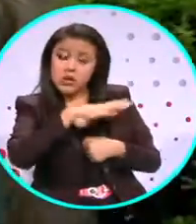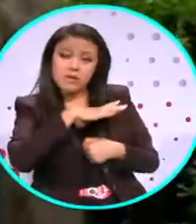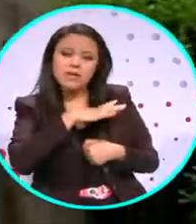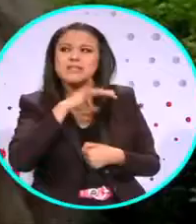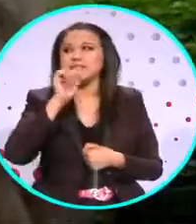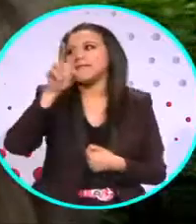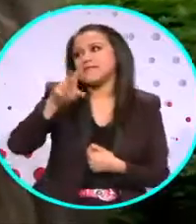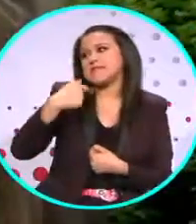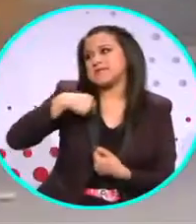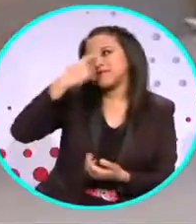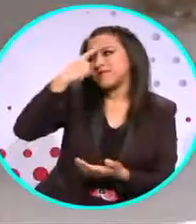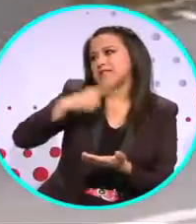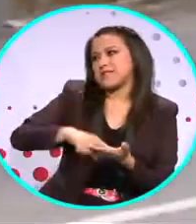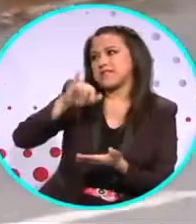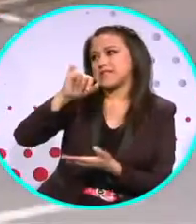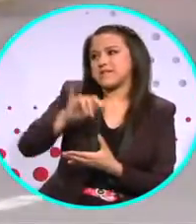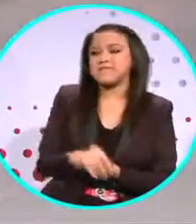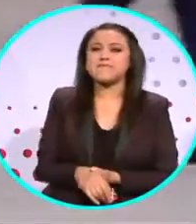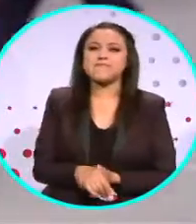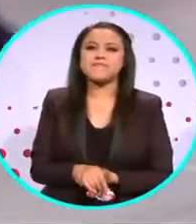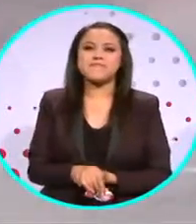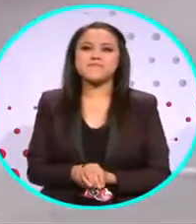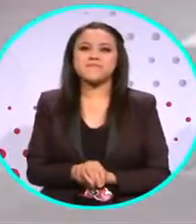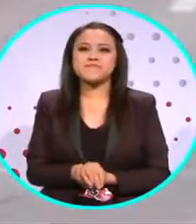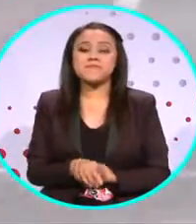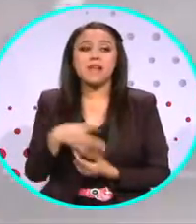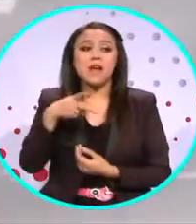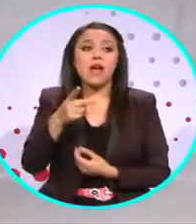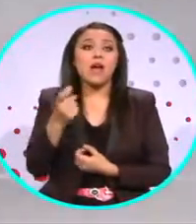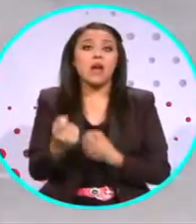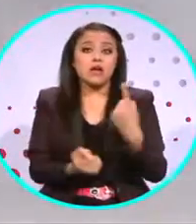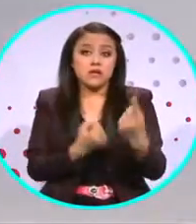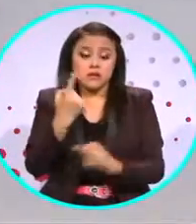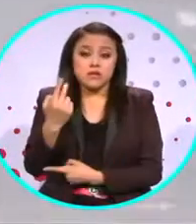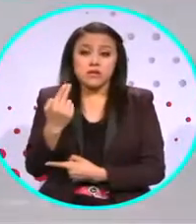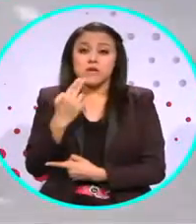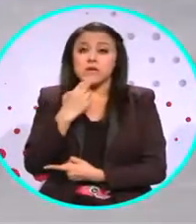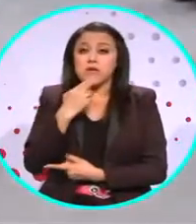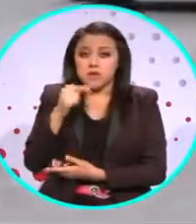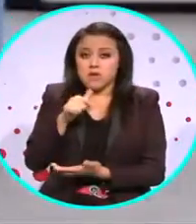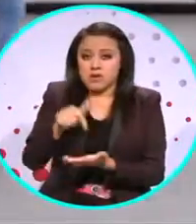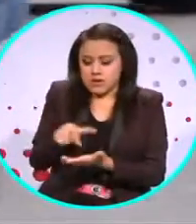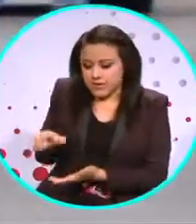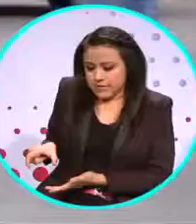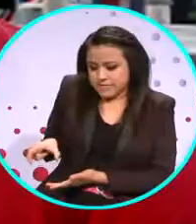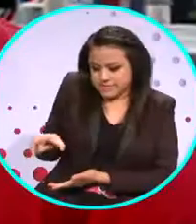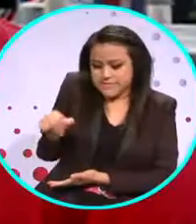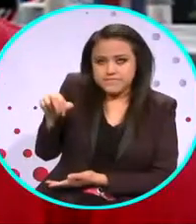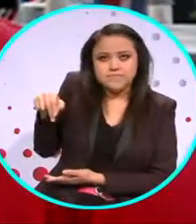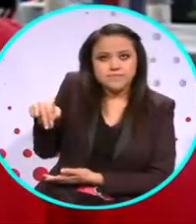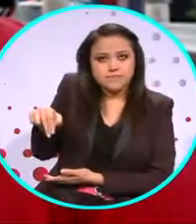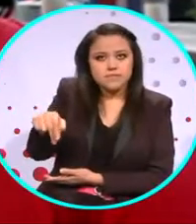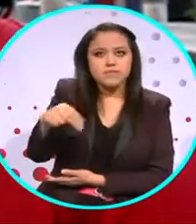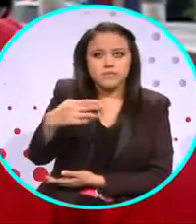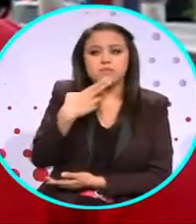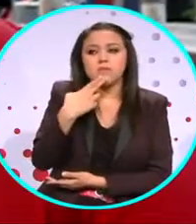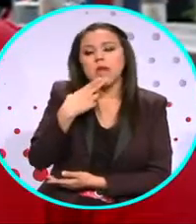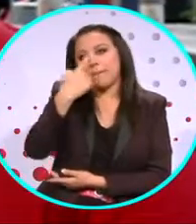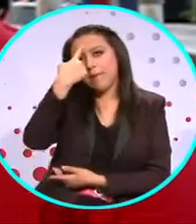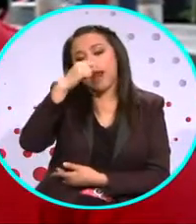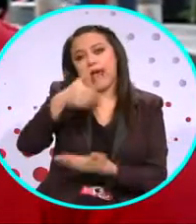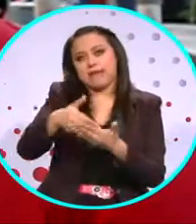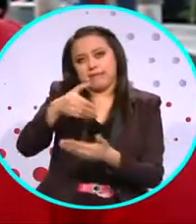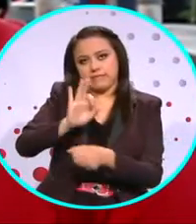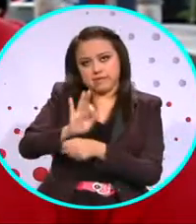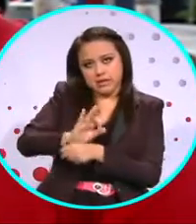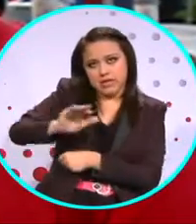Sí, bastante. Sin embargo, hay quienes sí utilizan las zonas peatonales. Pues para evitar accidentes,